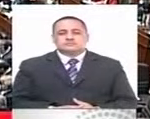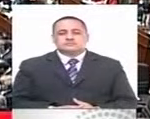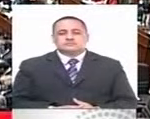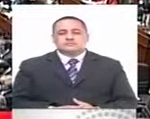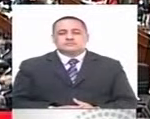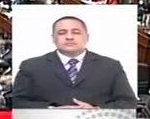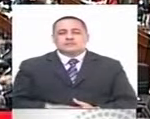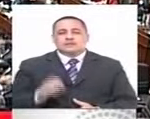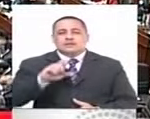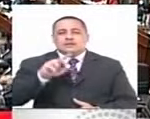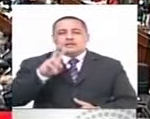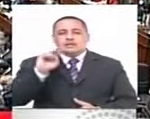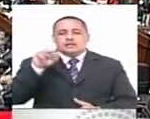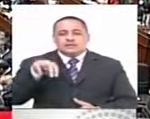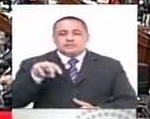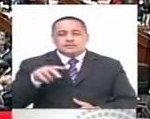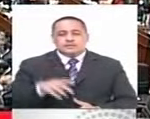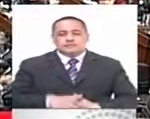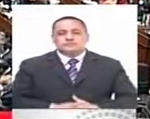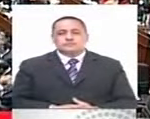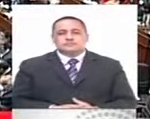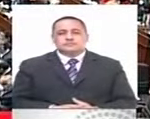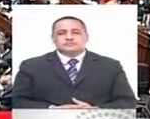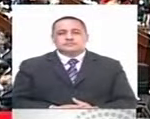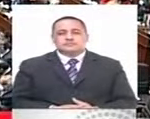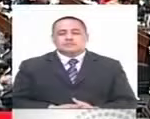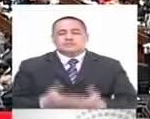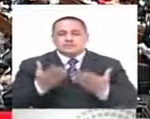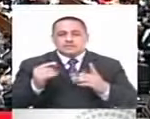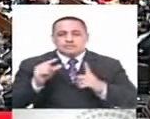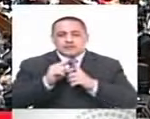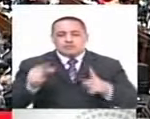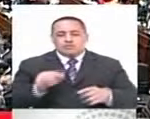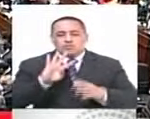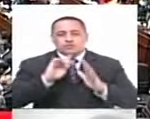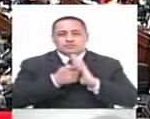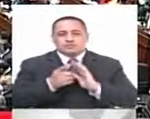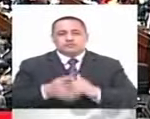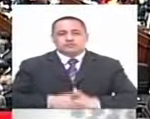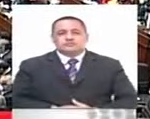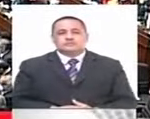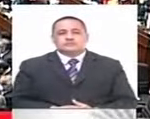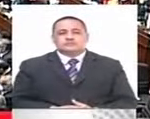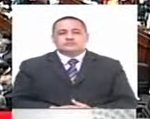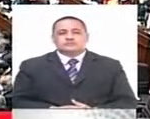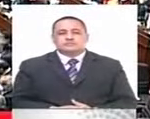Congresista Elvi Vergara, tiene la palabra por 4 minutos.